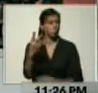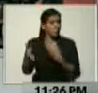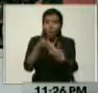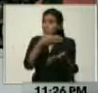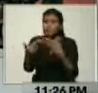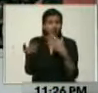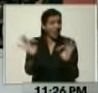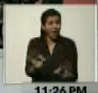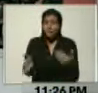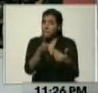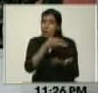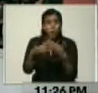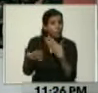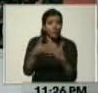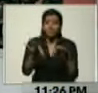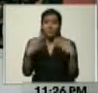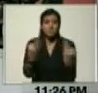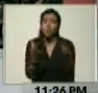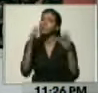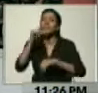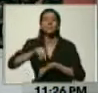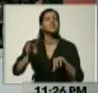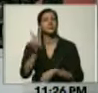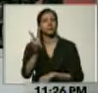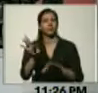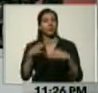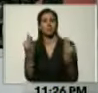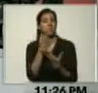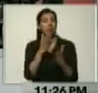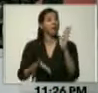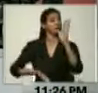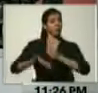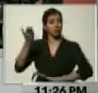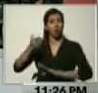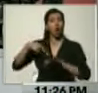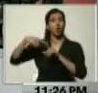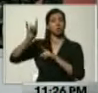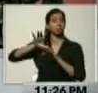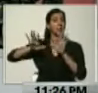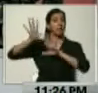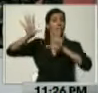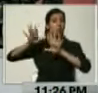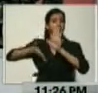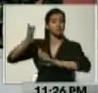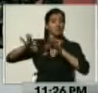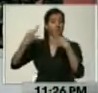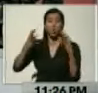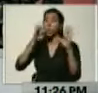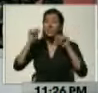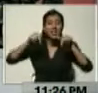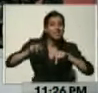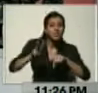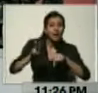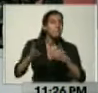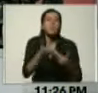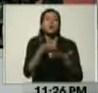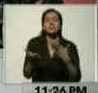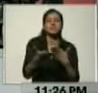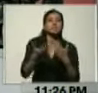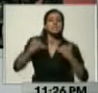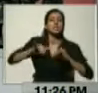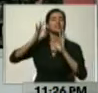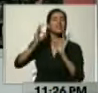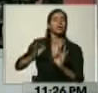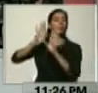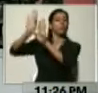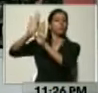nada. Claro, su familia no está aquí en Venezuela. Pues. Su familia está fuera de Venezuela. No son los hijos de ella.